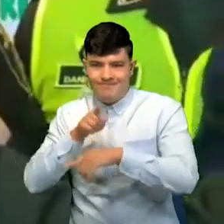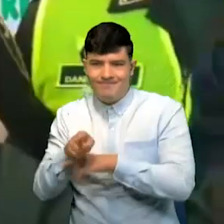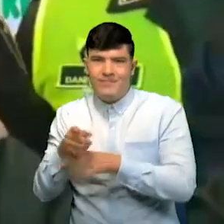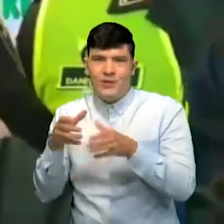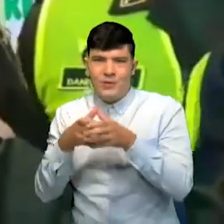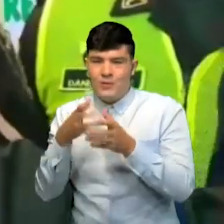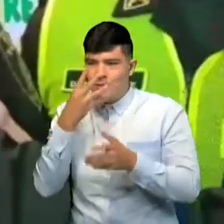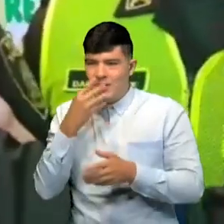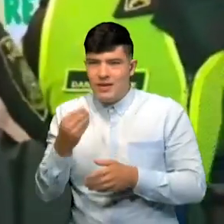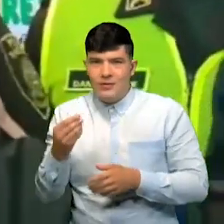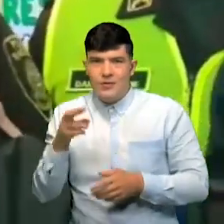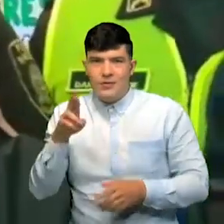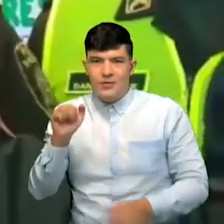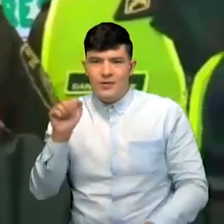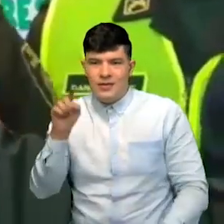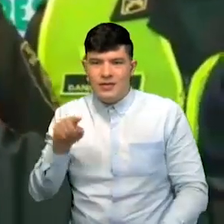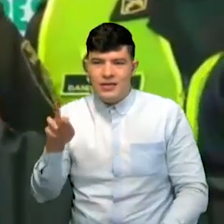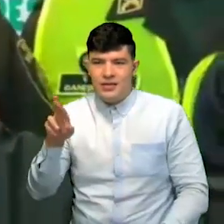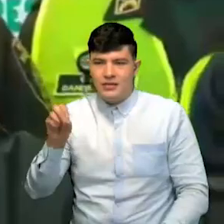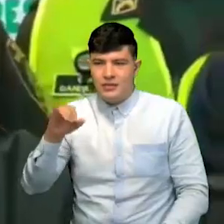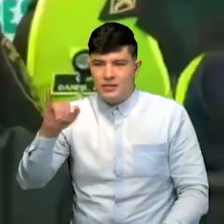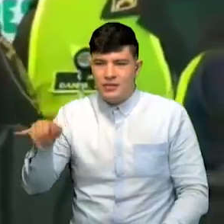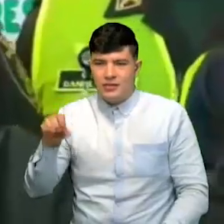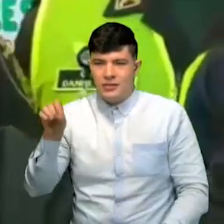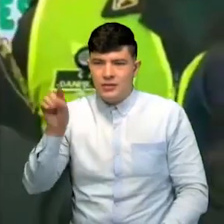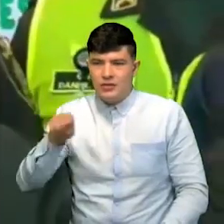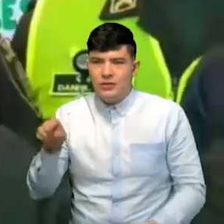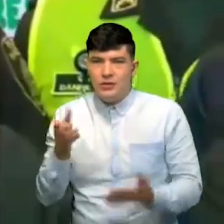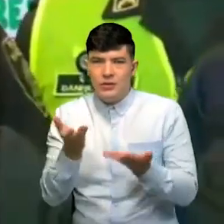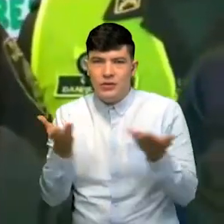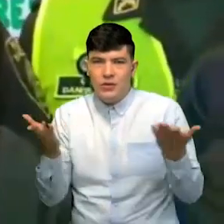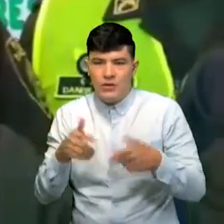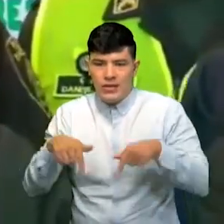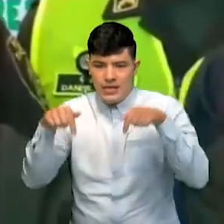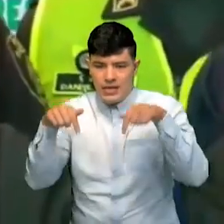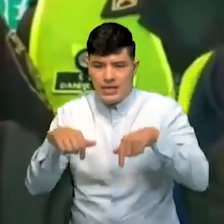organización criminal, Los Rastrojos, que delinque en este sector de la ciudad.